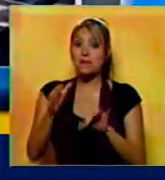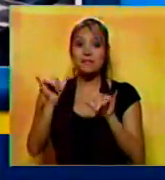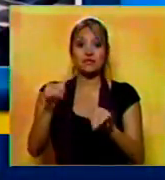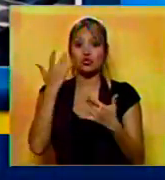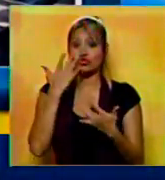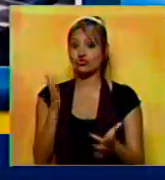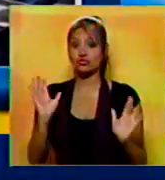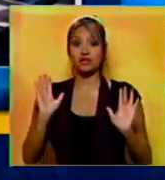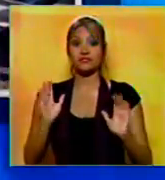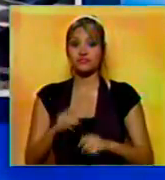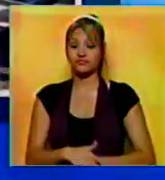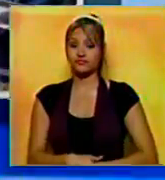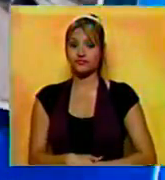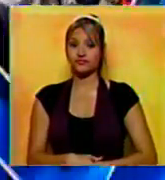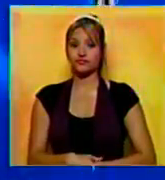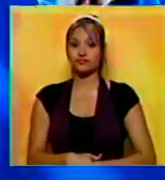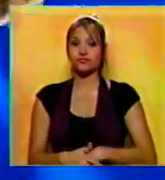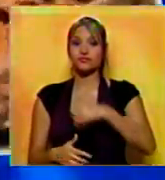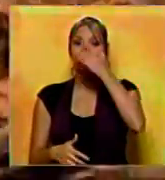hecho.